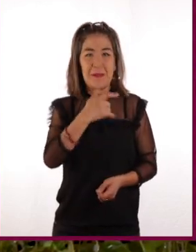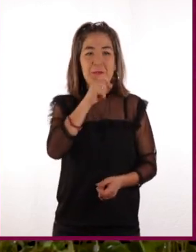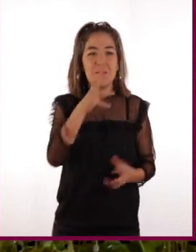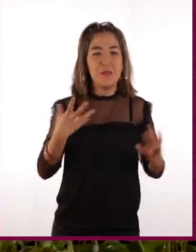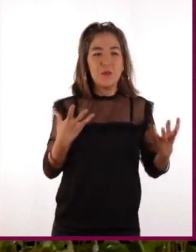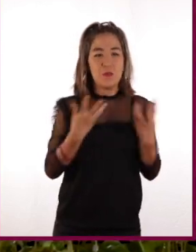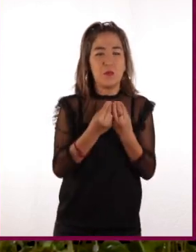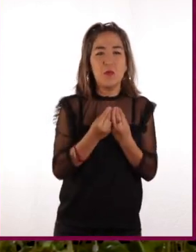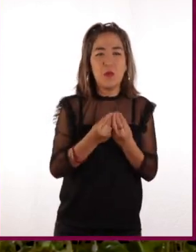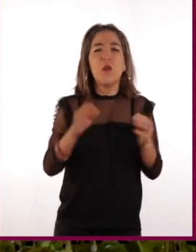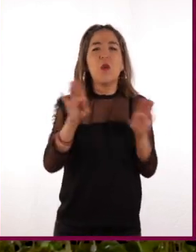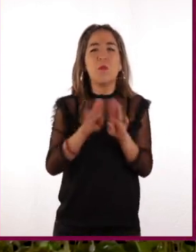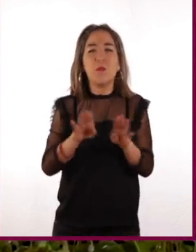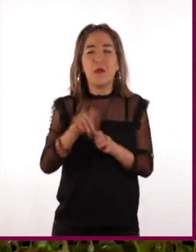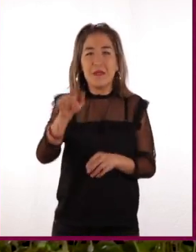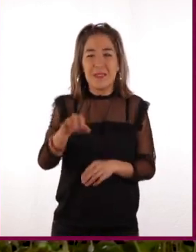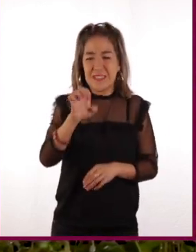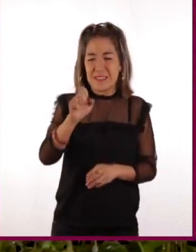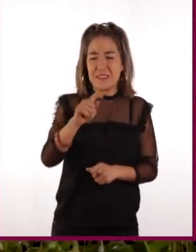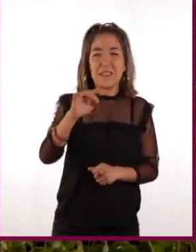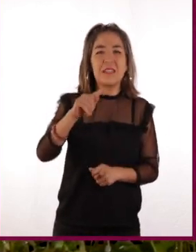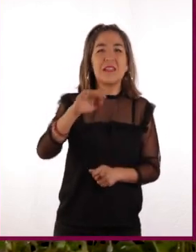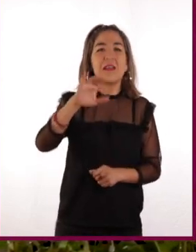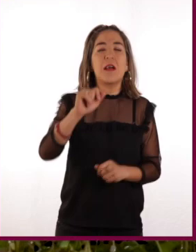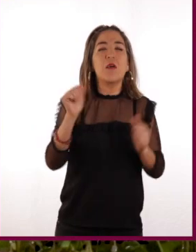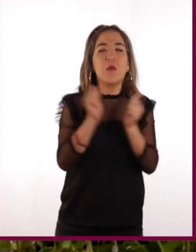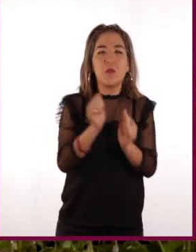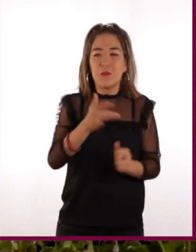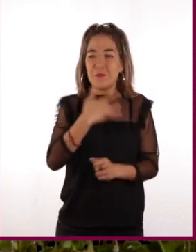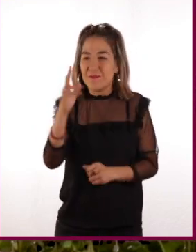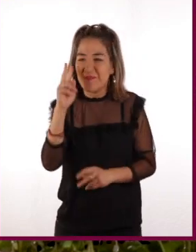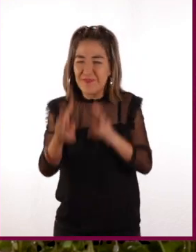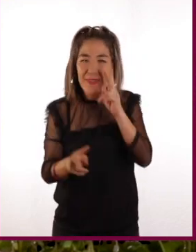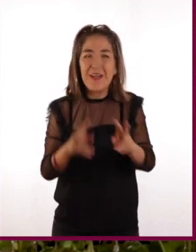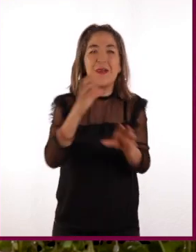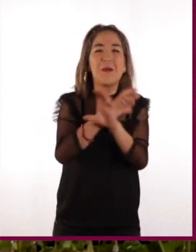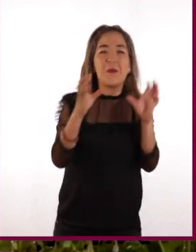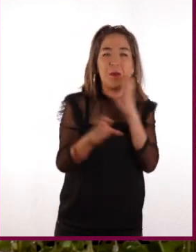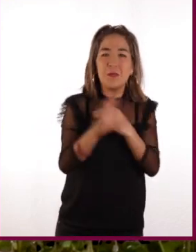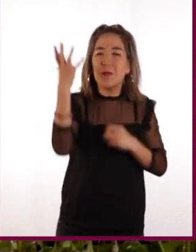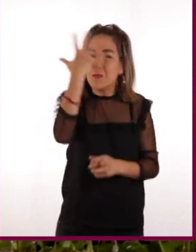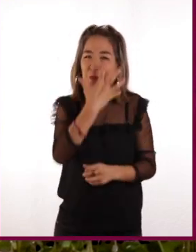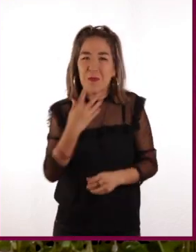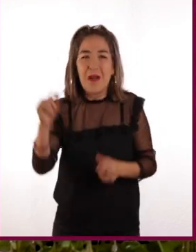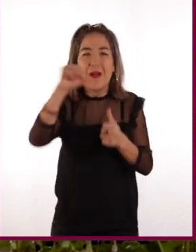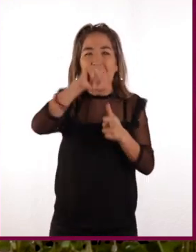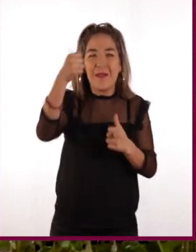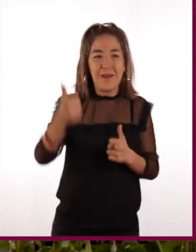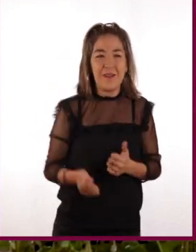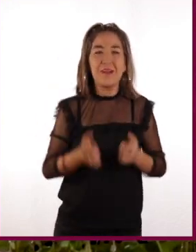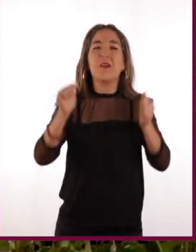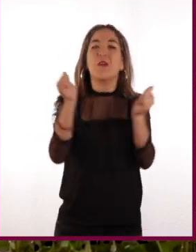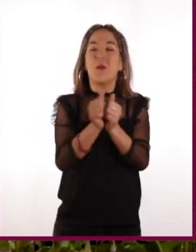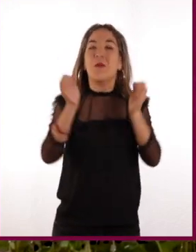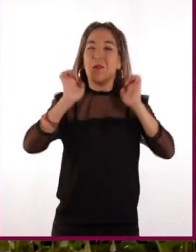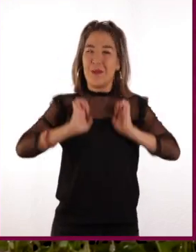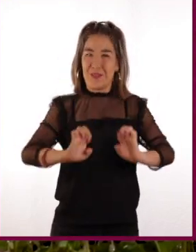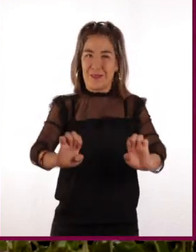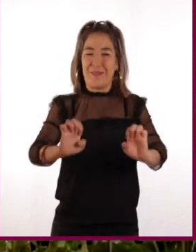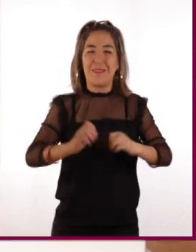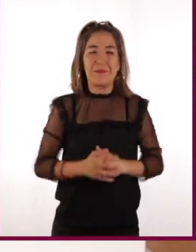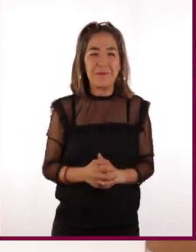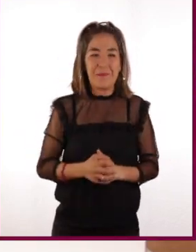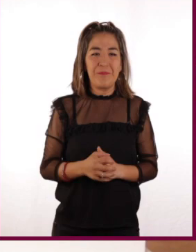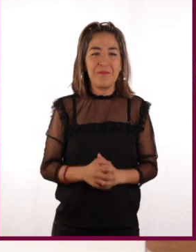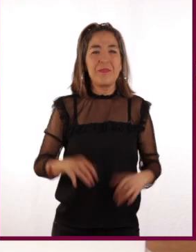los sentidos. Es así que la estética es aquello que percibimos, pero que también es asociado con la belleza, con lo artístico y con lo